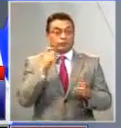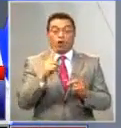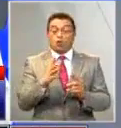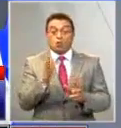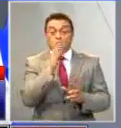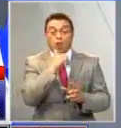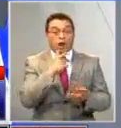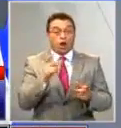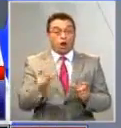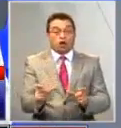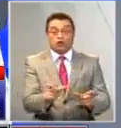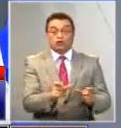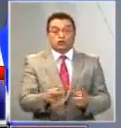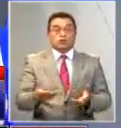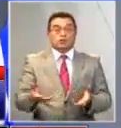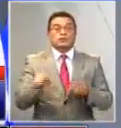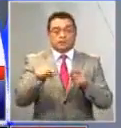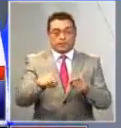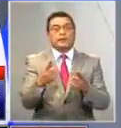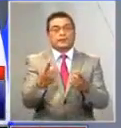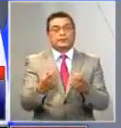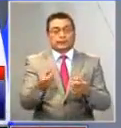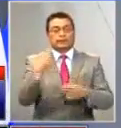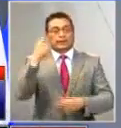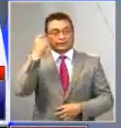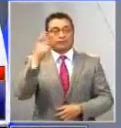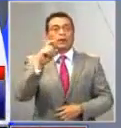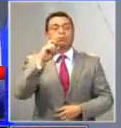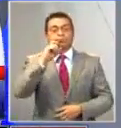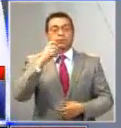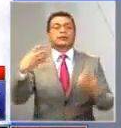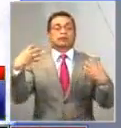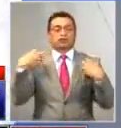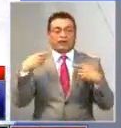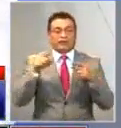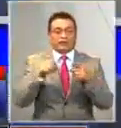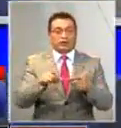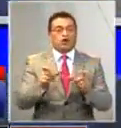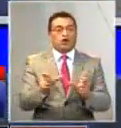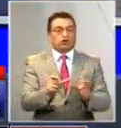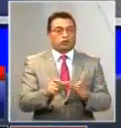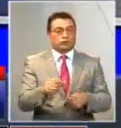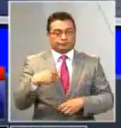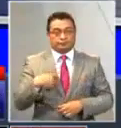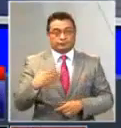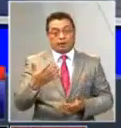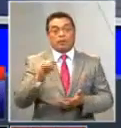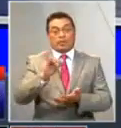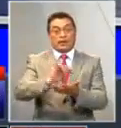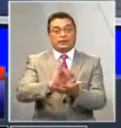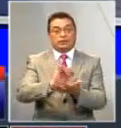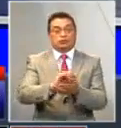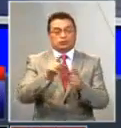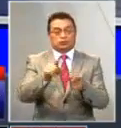lo tanto era necesario saber ¿quiénes son los responsables de establecer esos controles? Además llama la atención porque es una institución donde